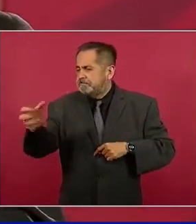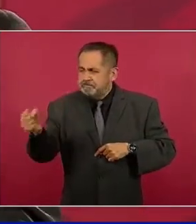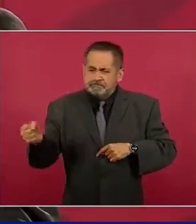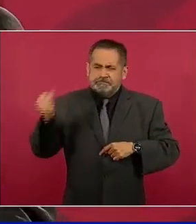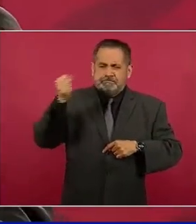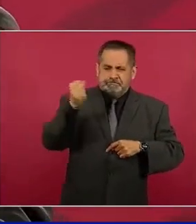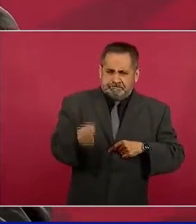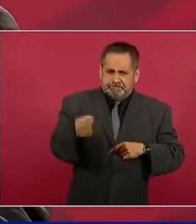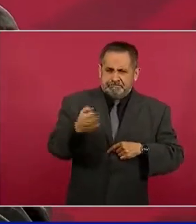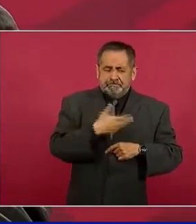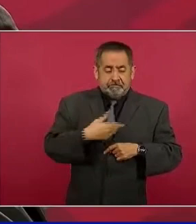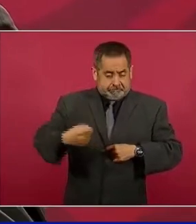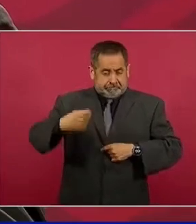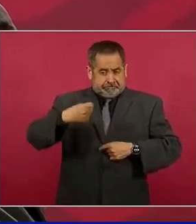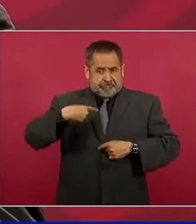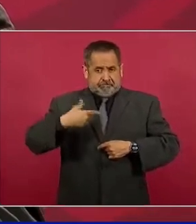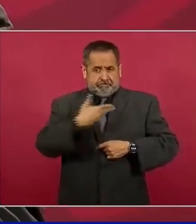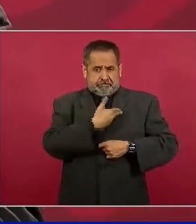Pues el presidente,